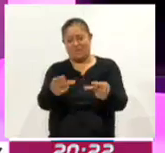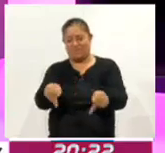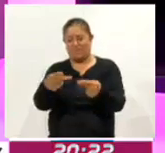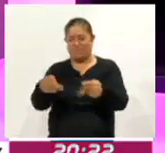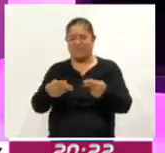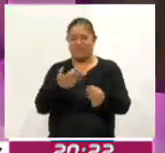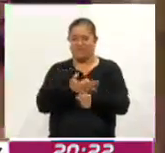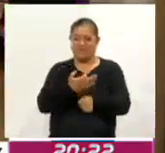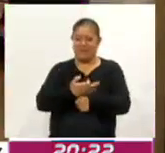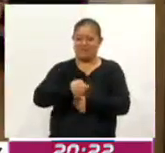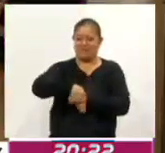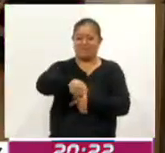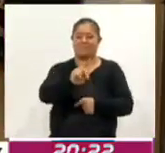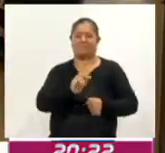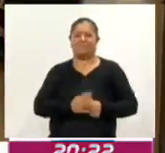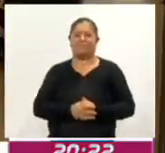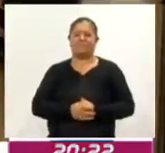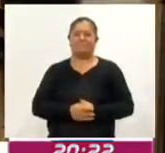fechas.